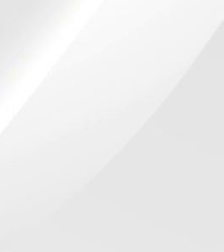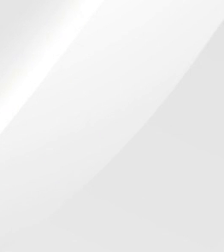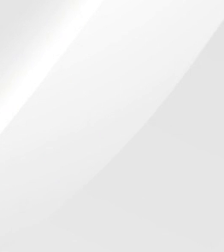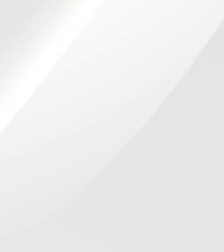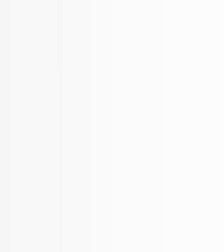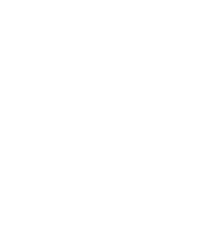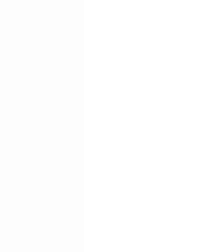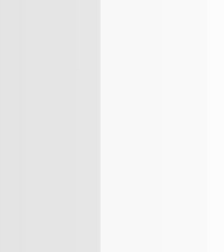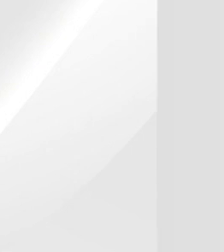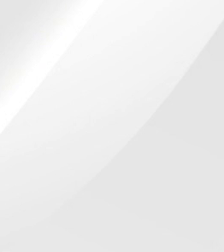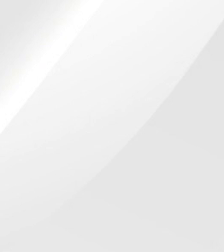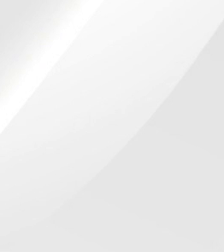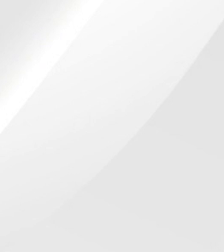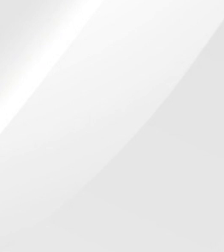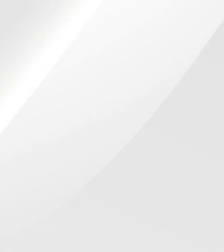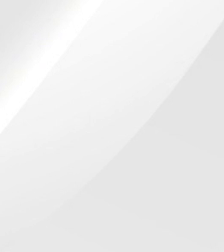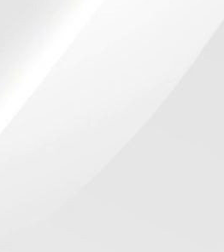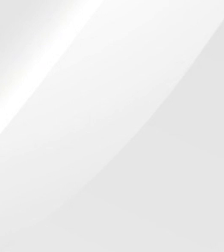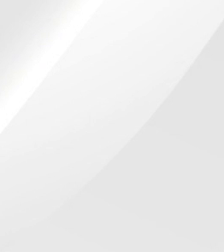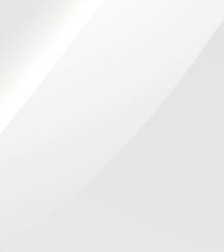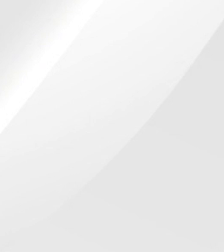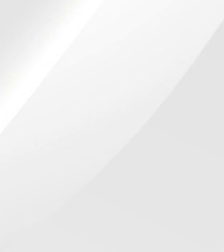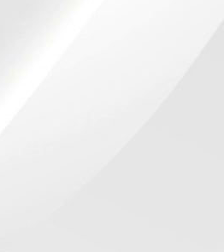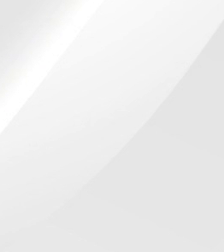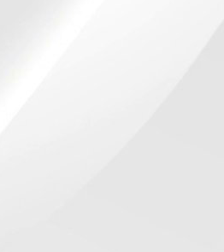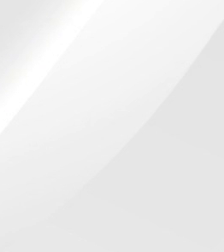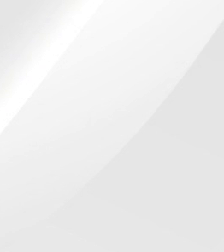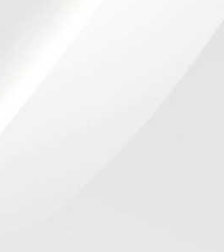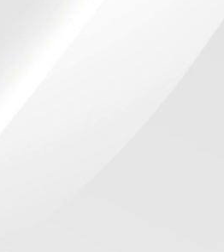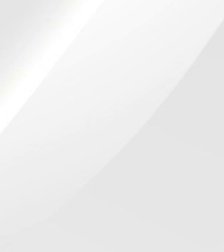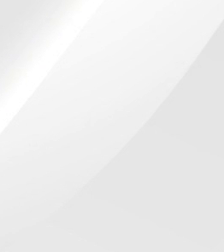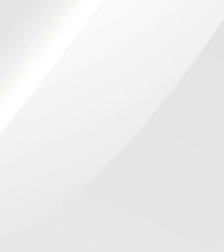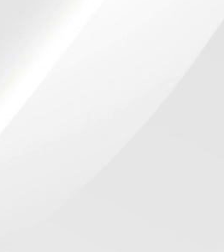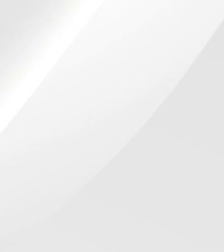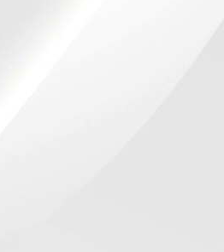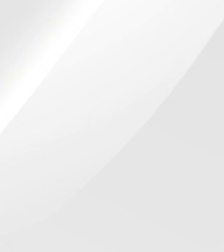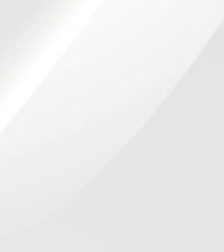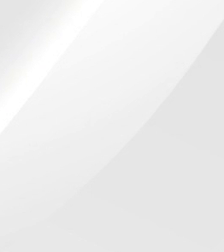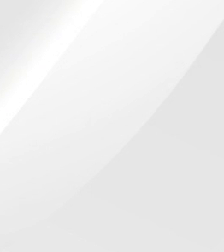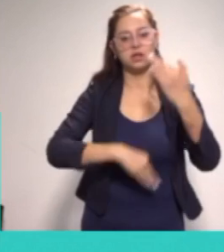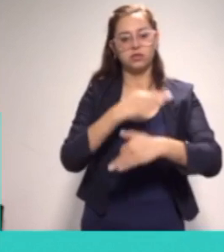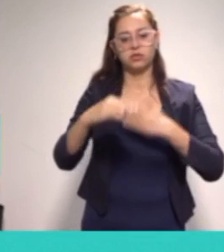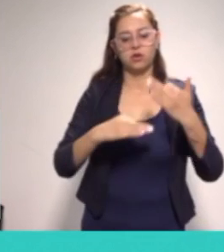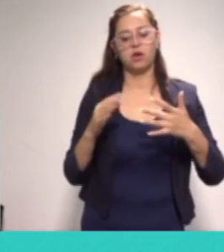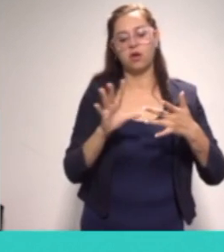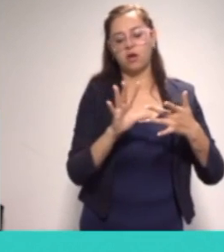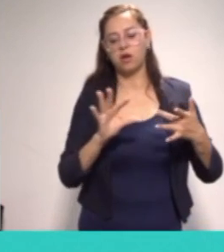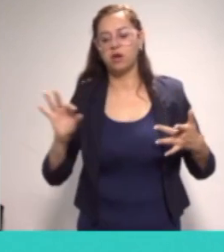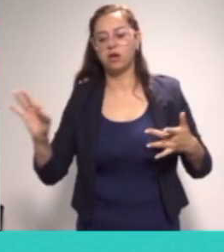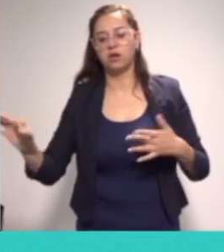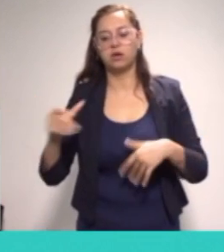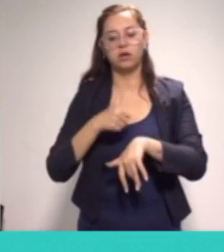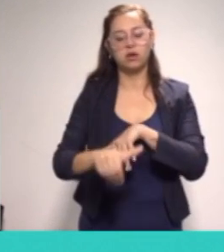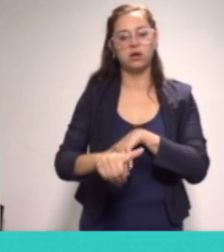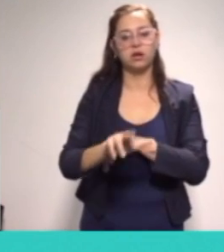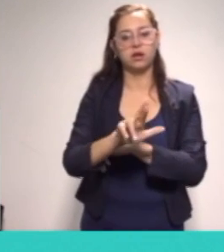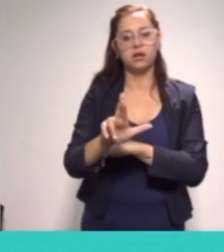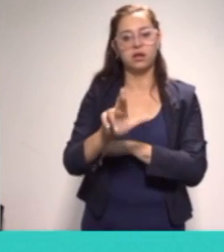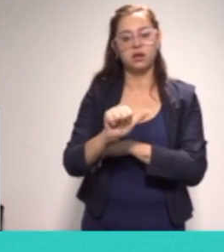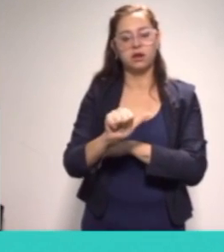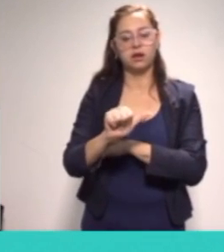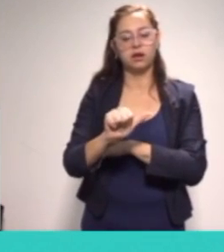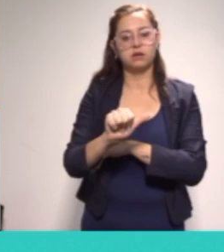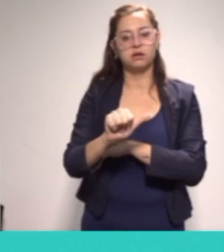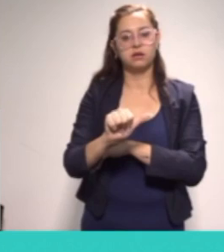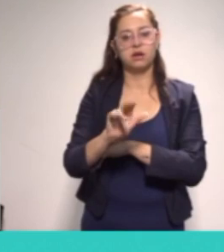Instituto Nacional de Transparencia, Acceso a la Información y Protección de Datos Personales. El INAI ordenó al Consejo Nacional para el Desarrollo